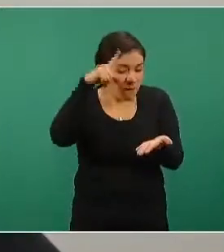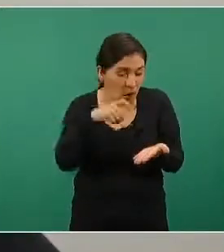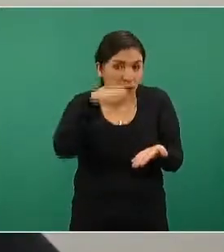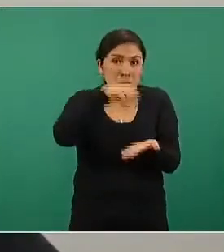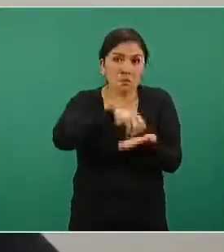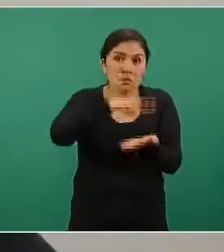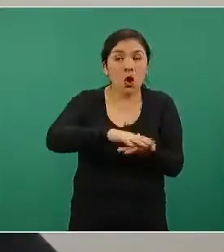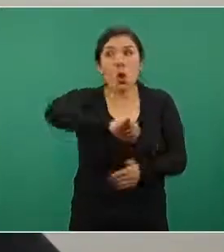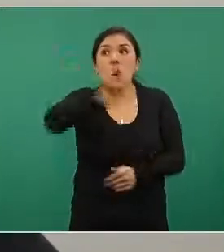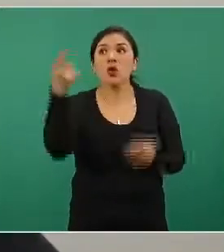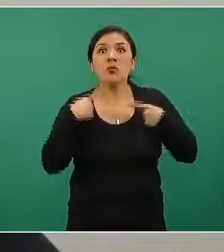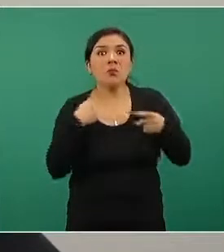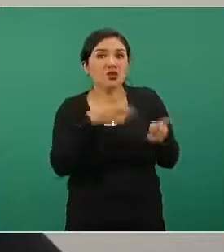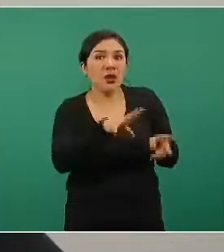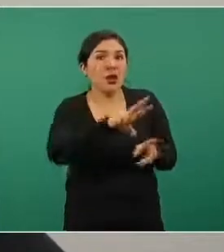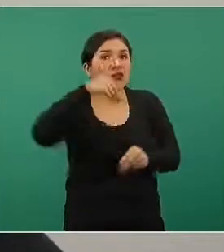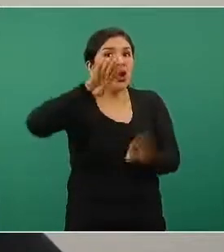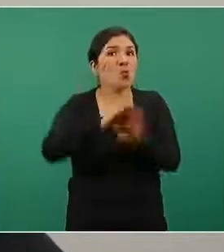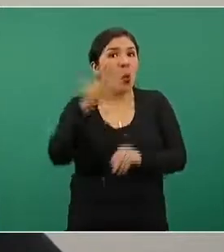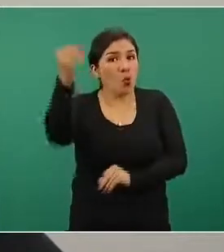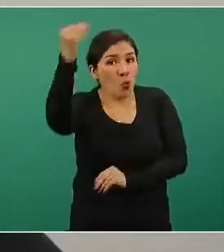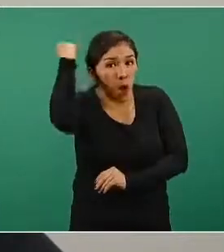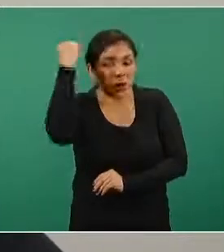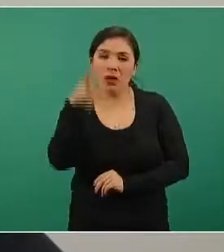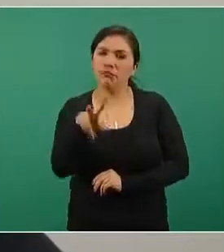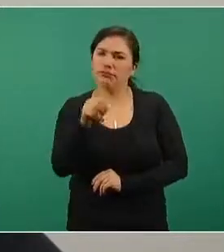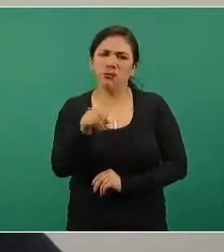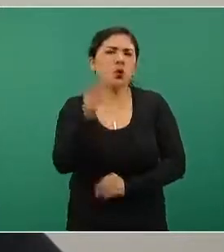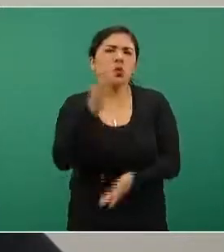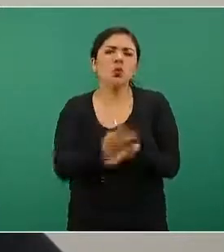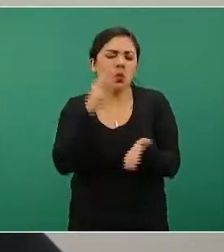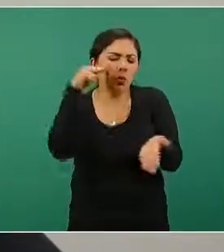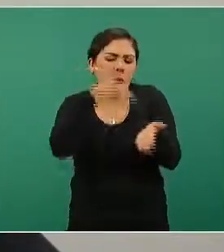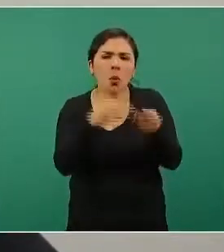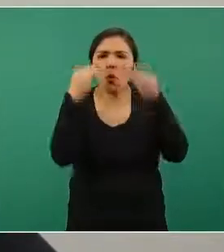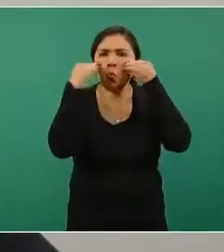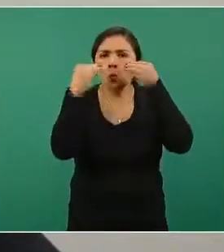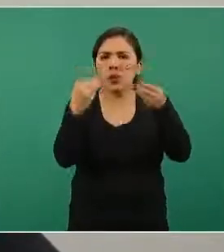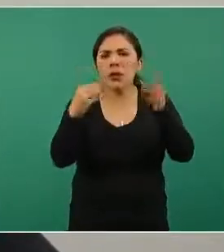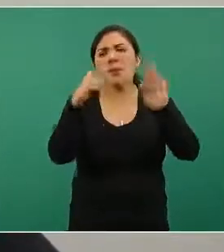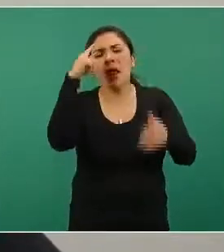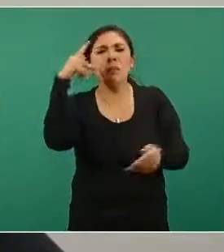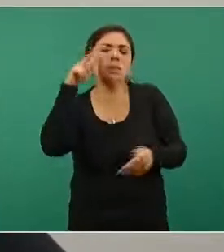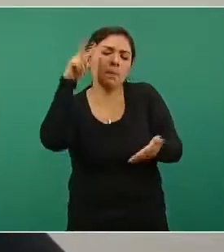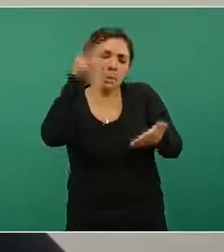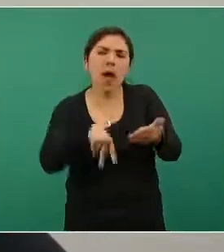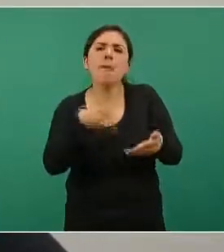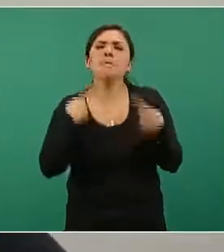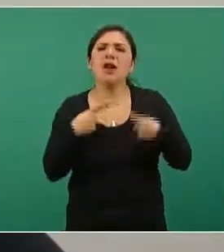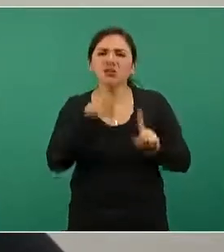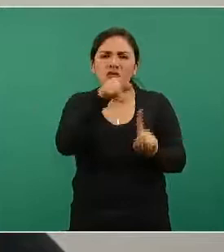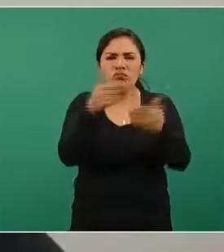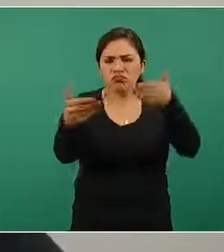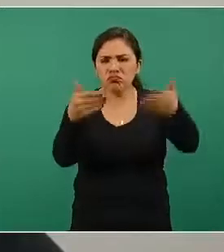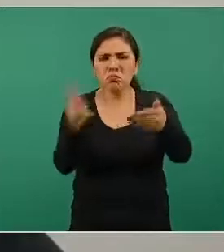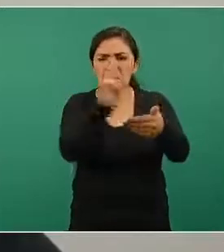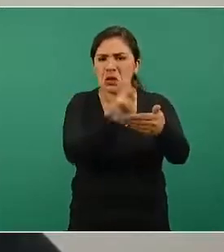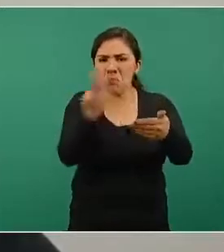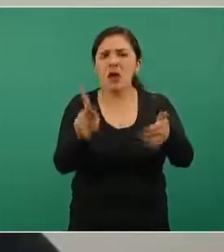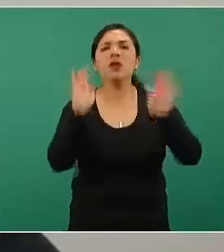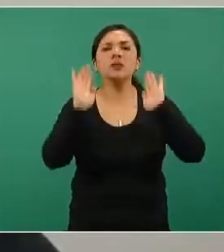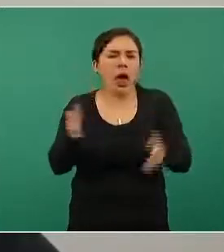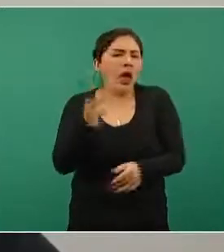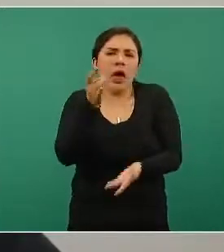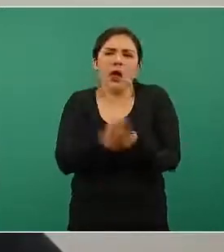otra persona. No basta con que ustedes muestren sus documentos para la identificación y con eso será obviamente más que